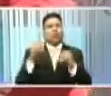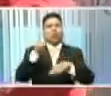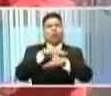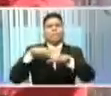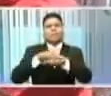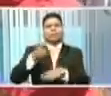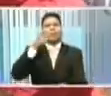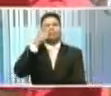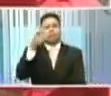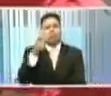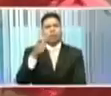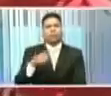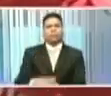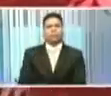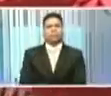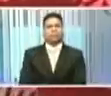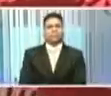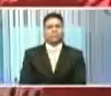pueblo.